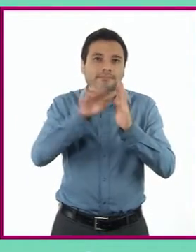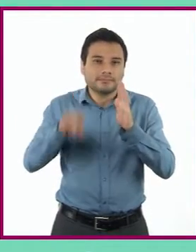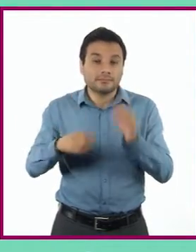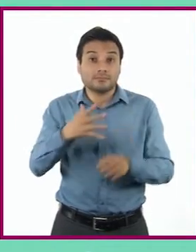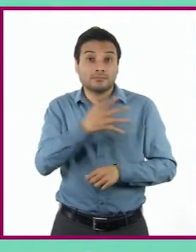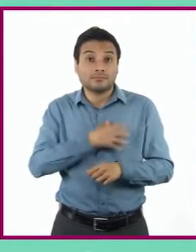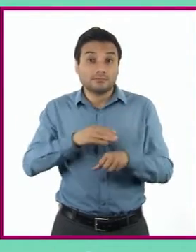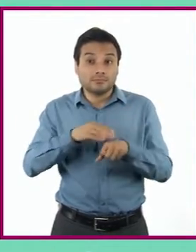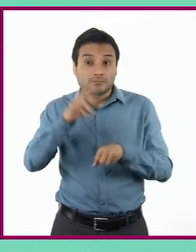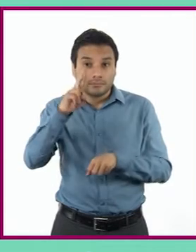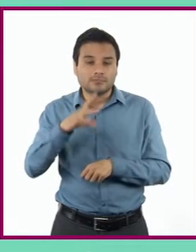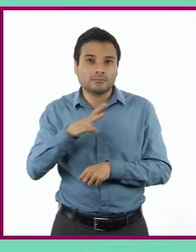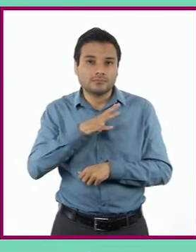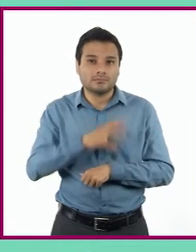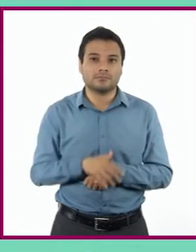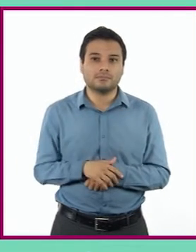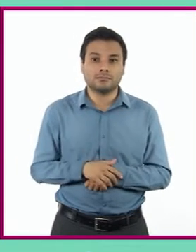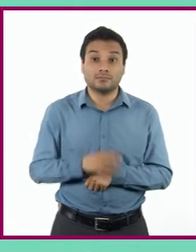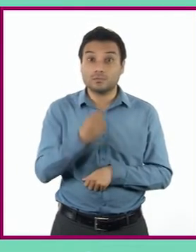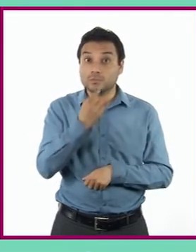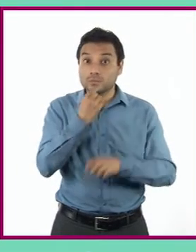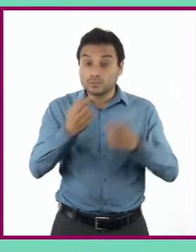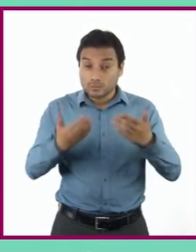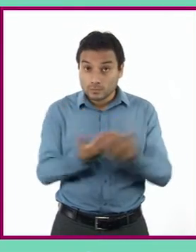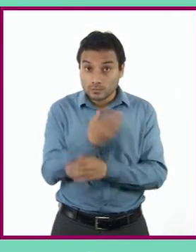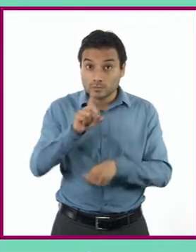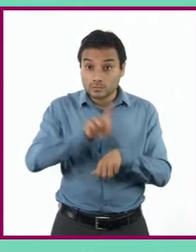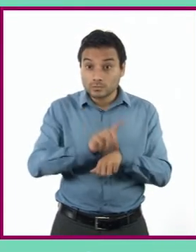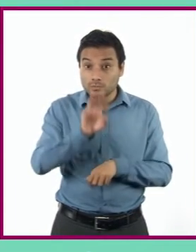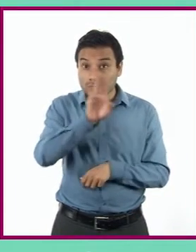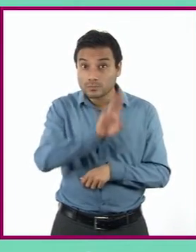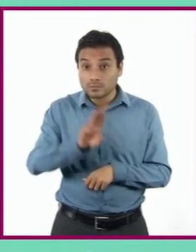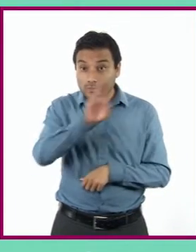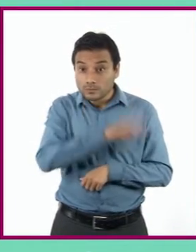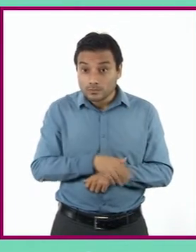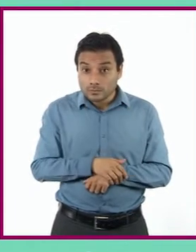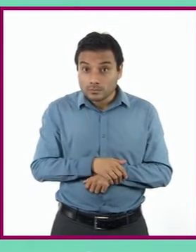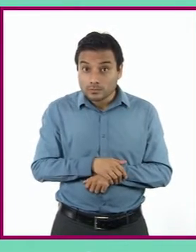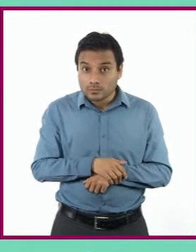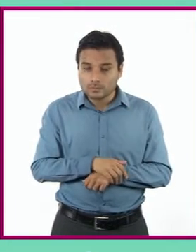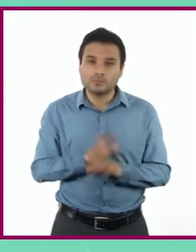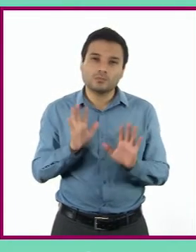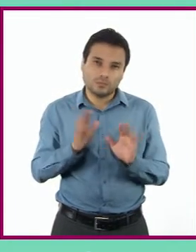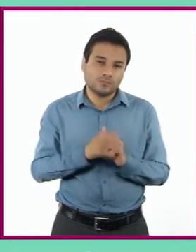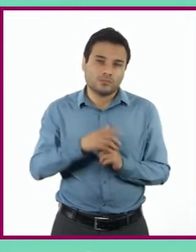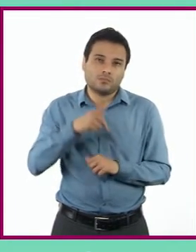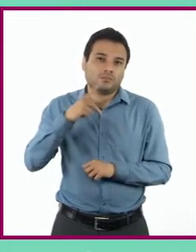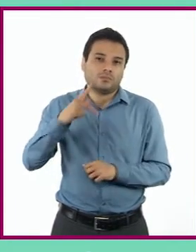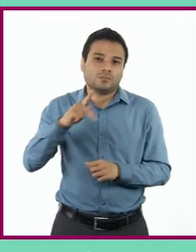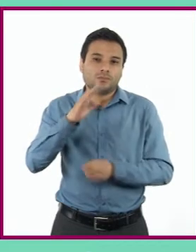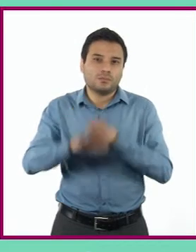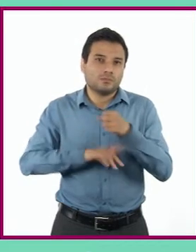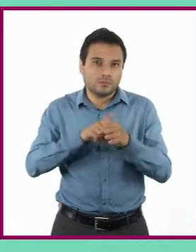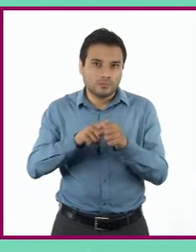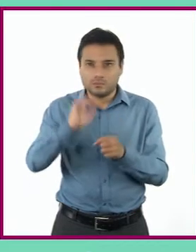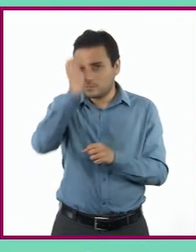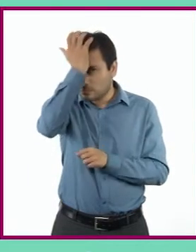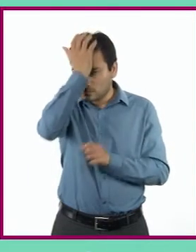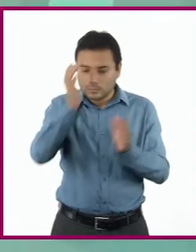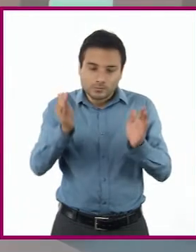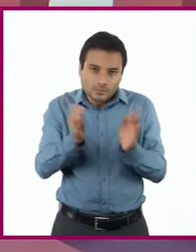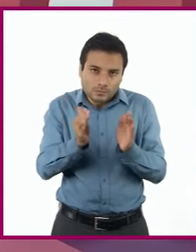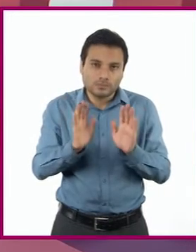tiene. Si el niño nació el día miércoles, por ejemplo, su nahual sería una ovejita.